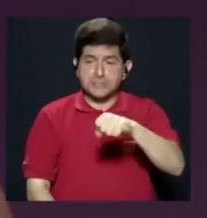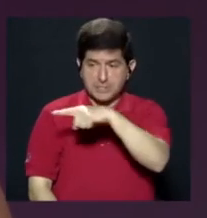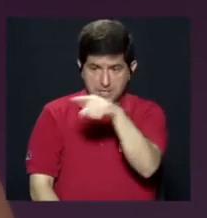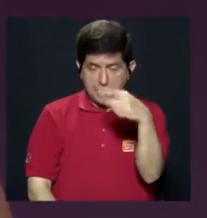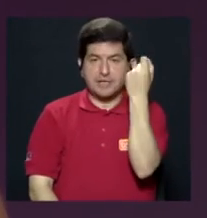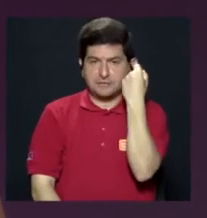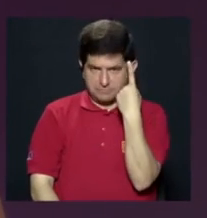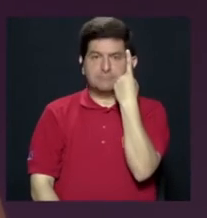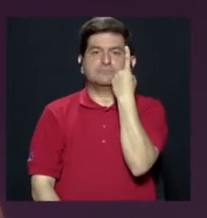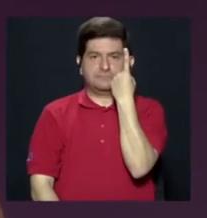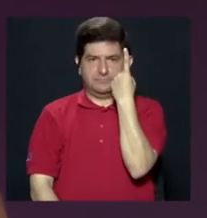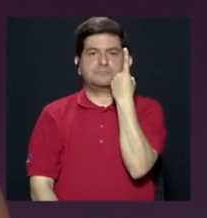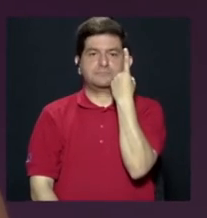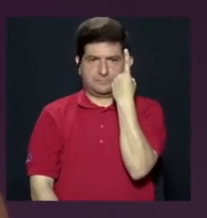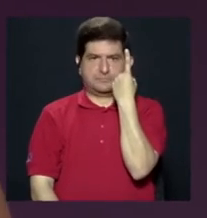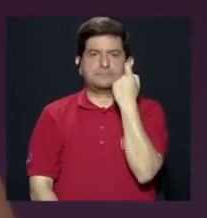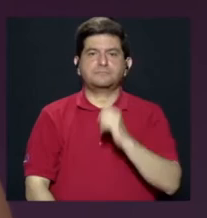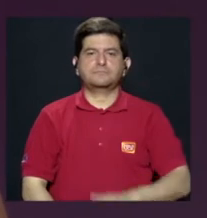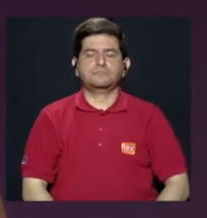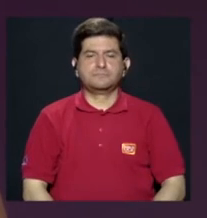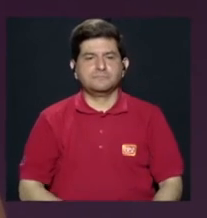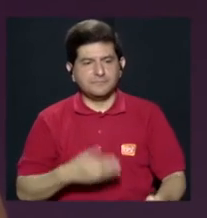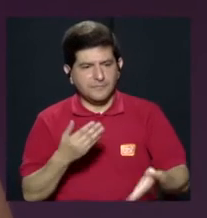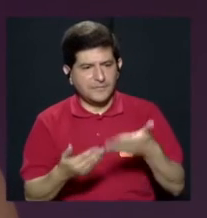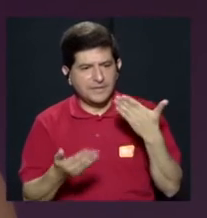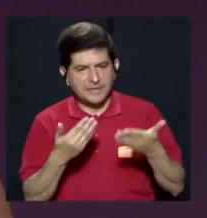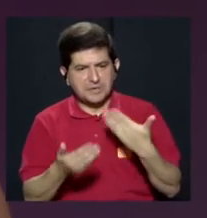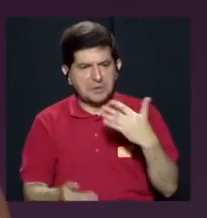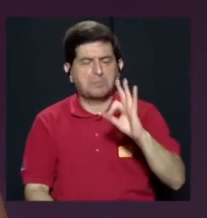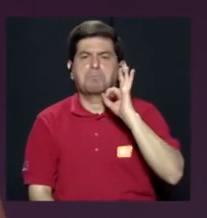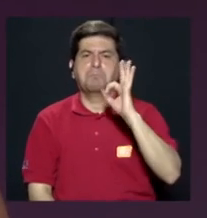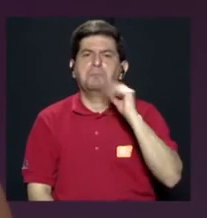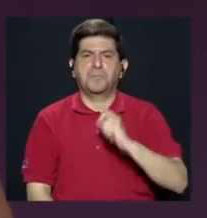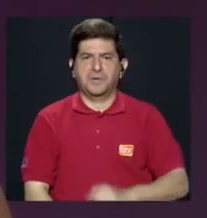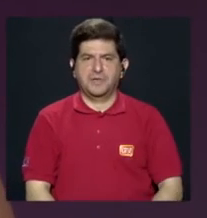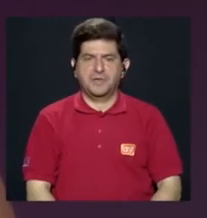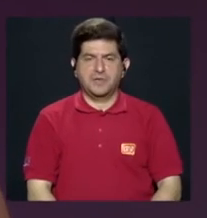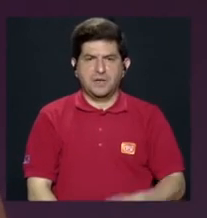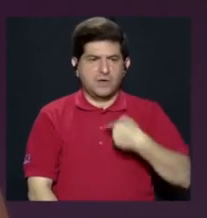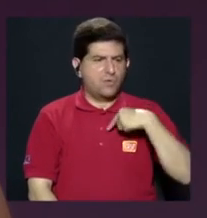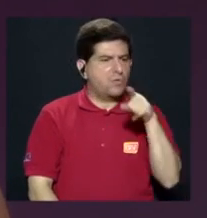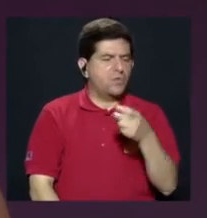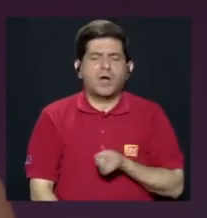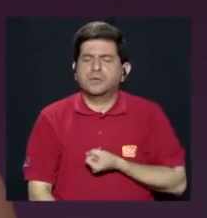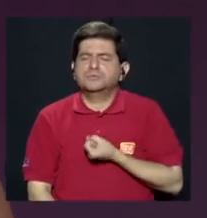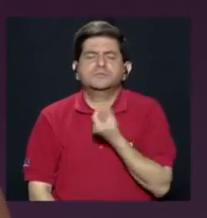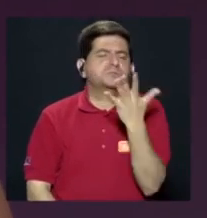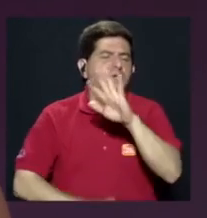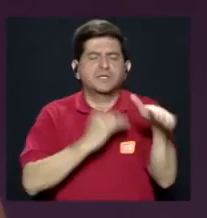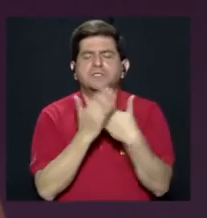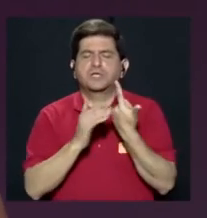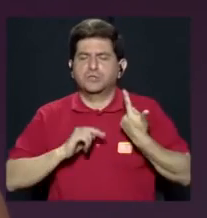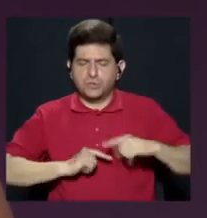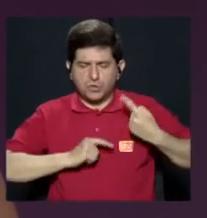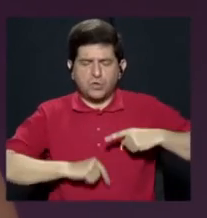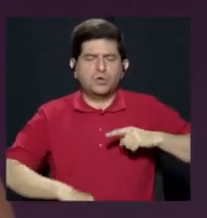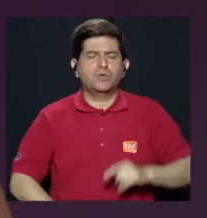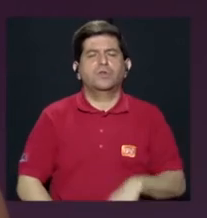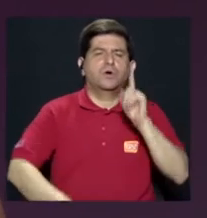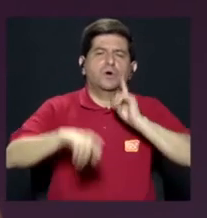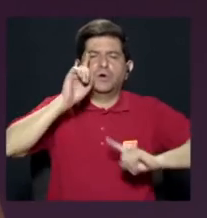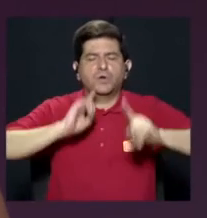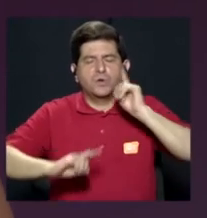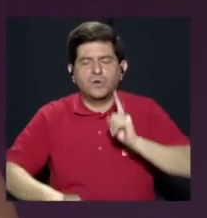entienden, y prácticamente demasiado bien. Ahí saca uno todo lo que le duele, lloramos,